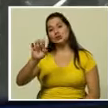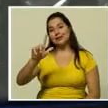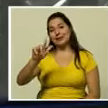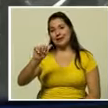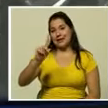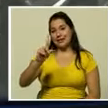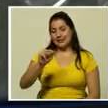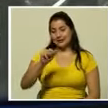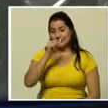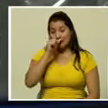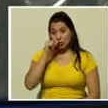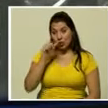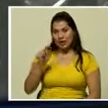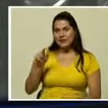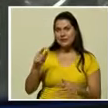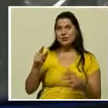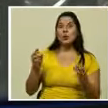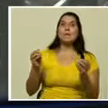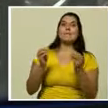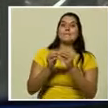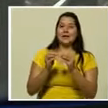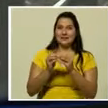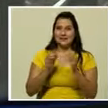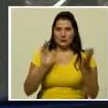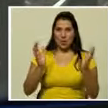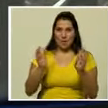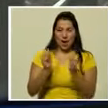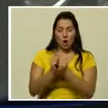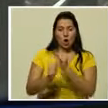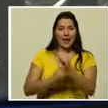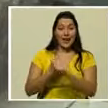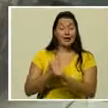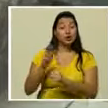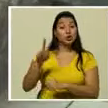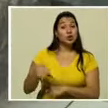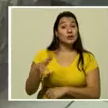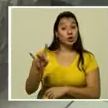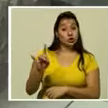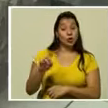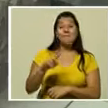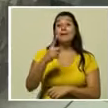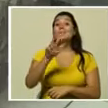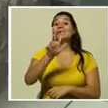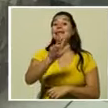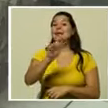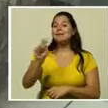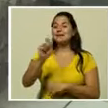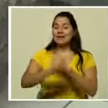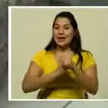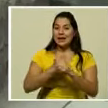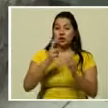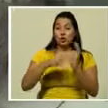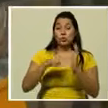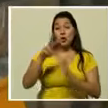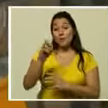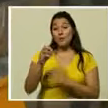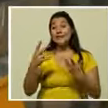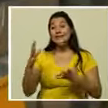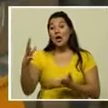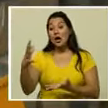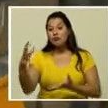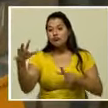superando la cantidad que las autoridades le quitaron a los narcotraficantes en el 2018. En el primer trimestre del 2020 se contabilizan